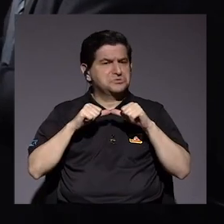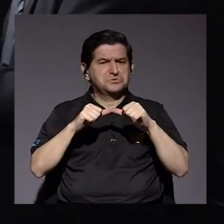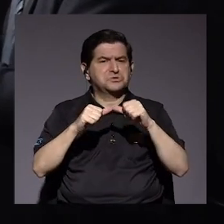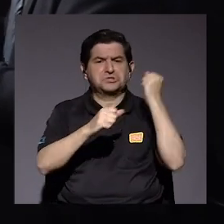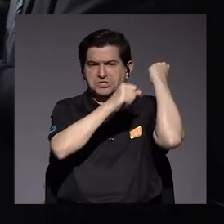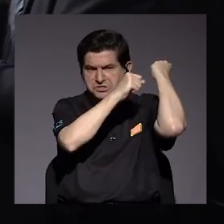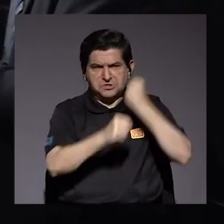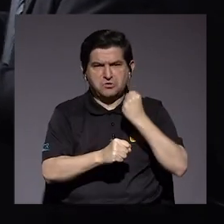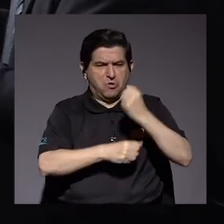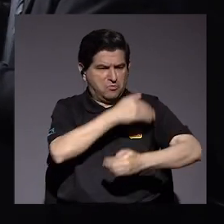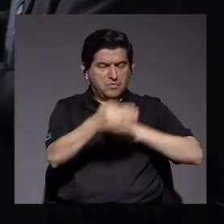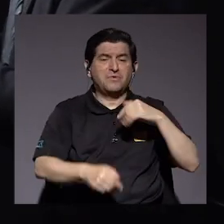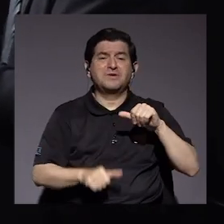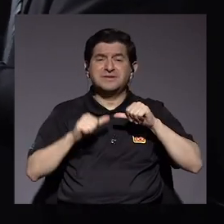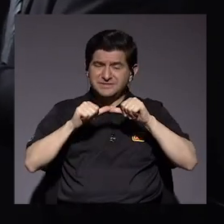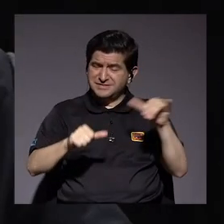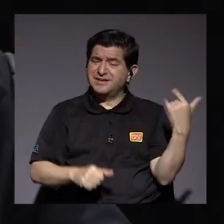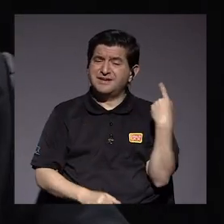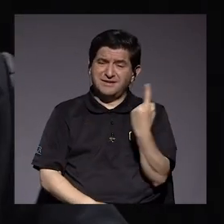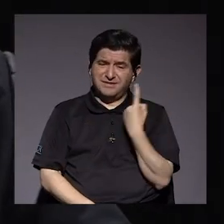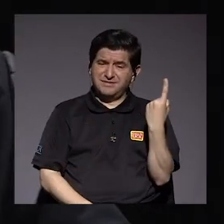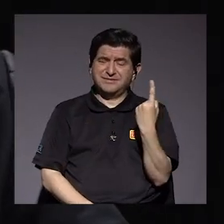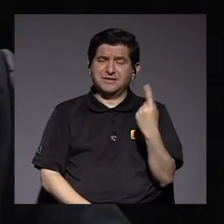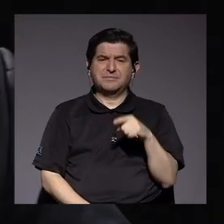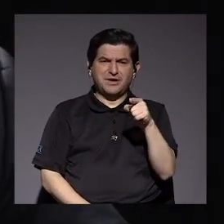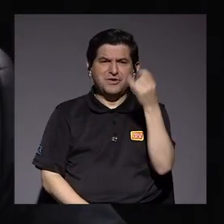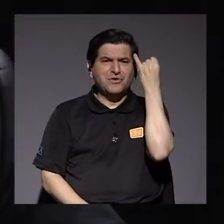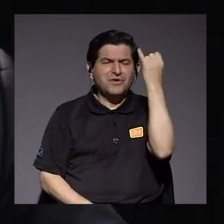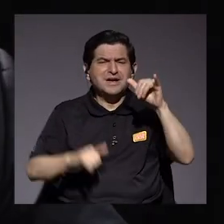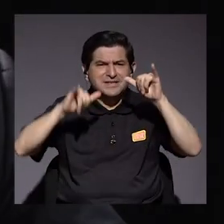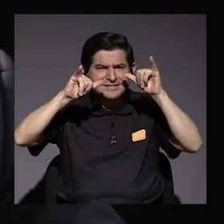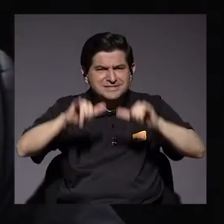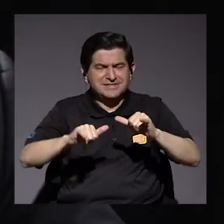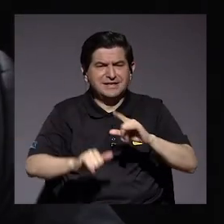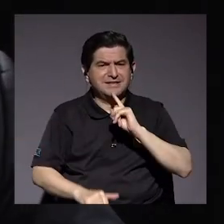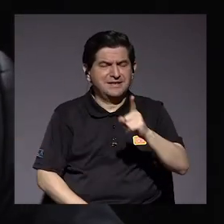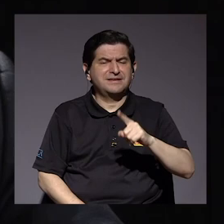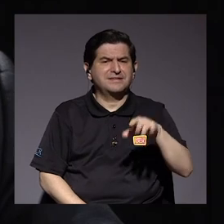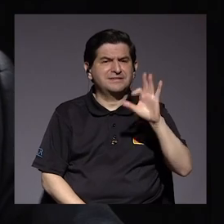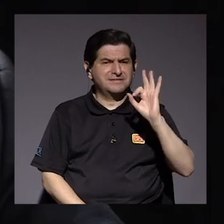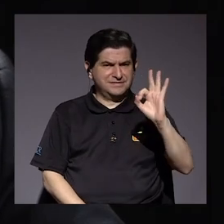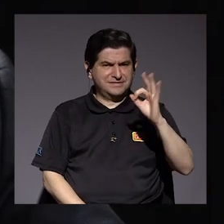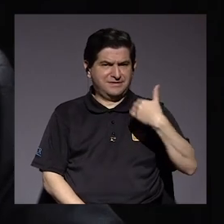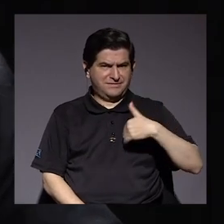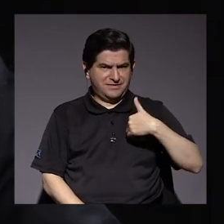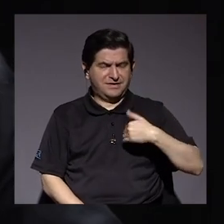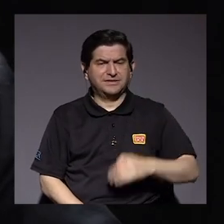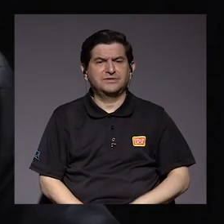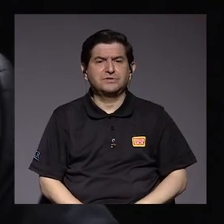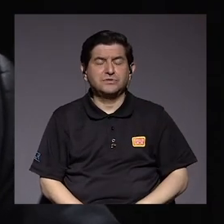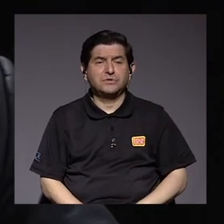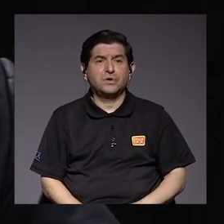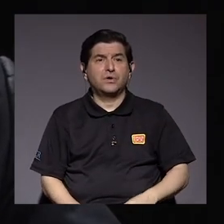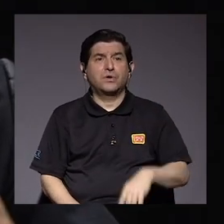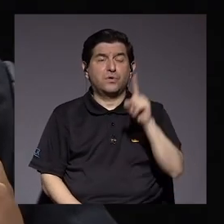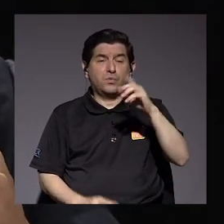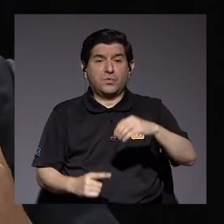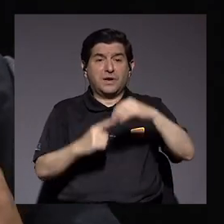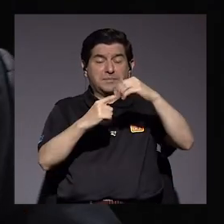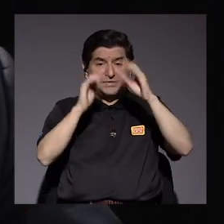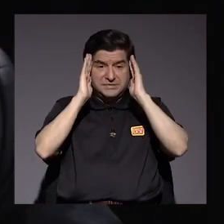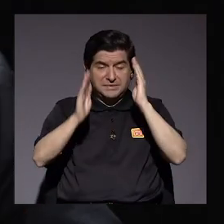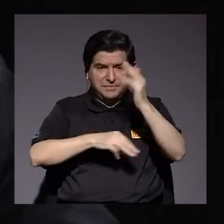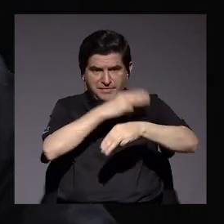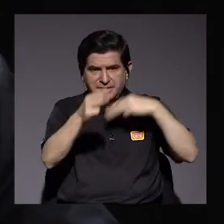porque seguirán siendo no me quiero quedar con eso planteado por don fernando hay una prioridad mundial y es